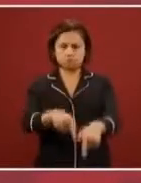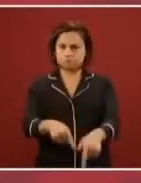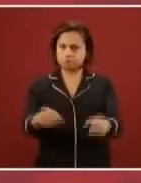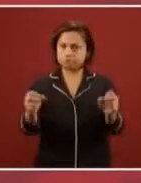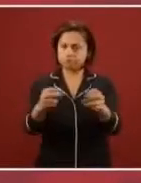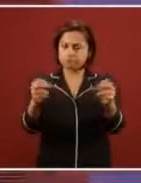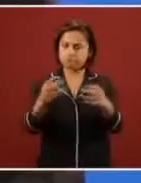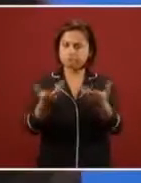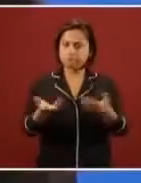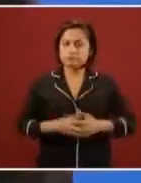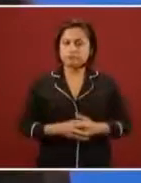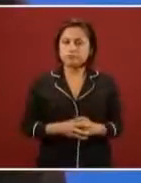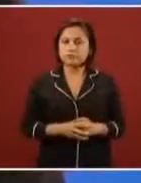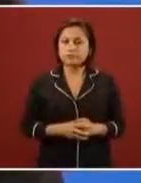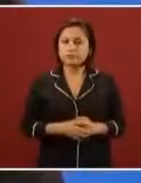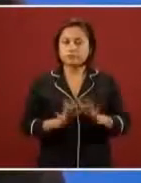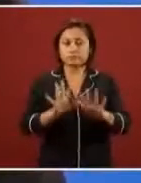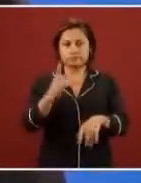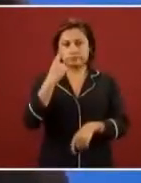Tenemos ventajas.